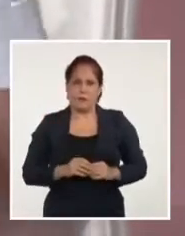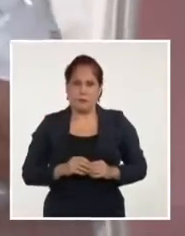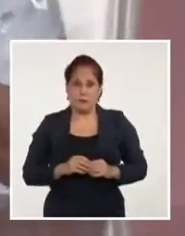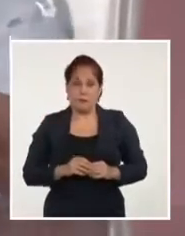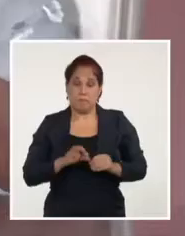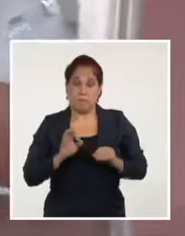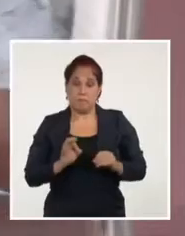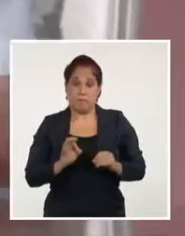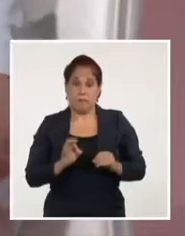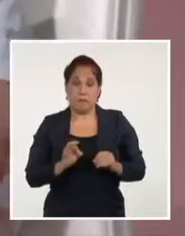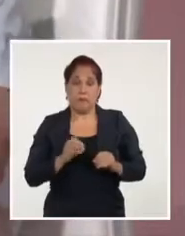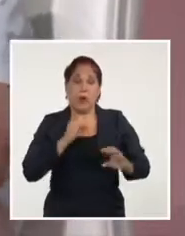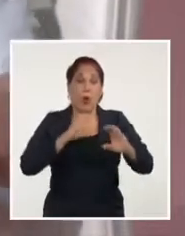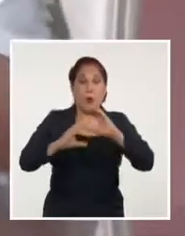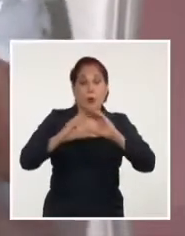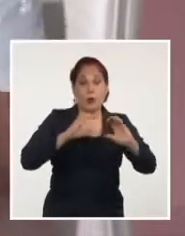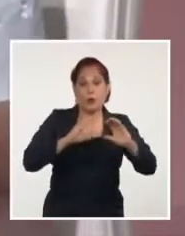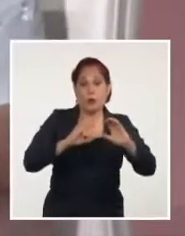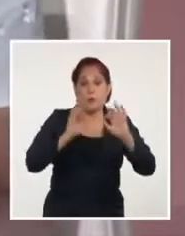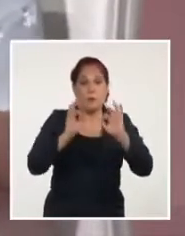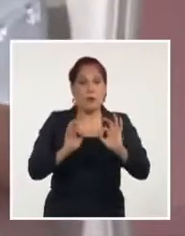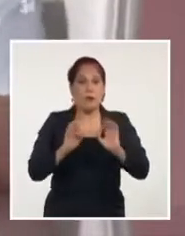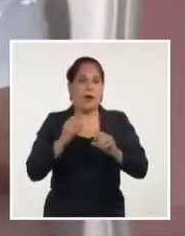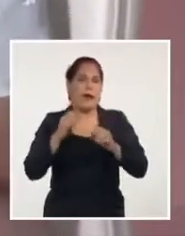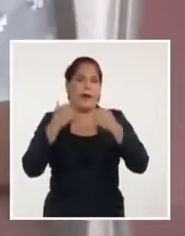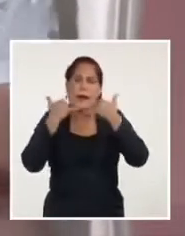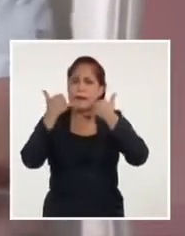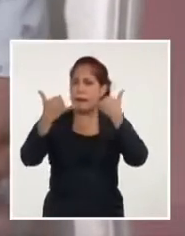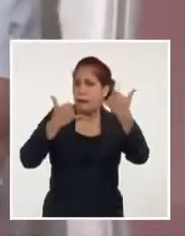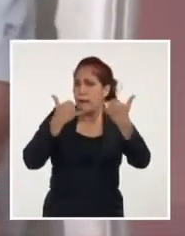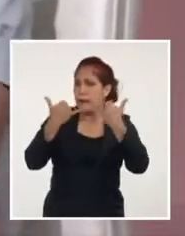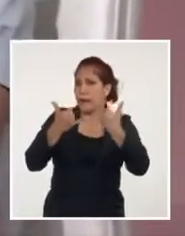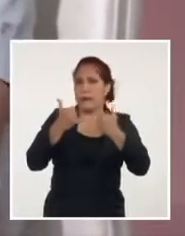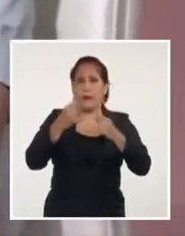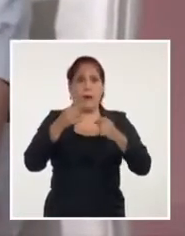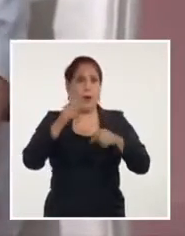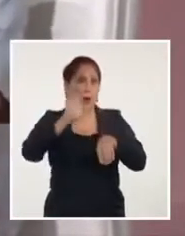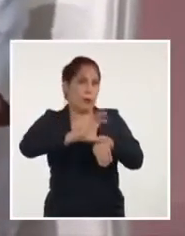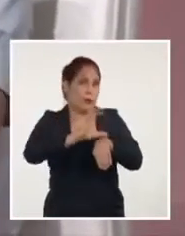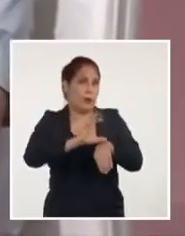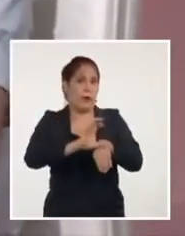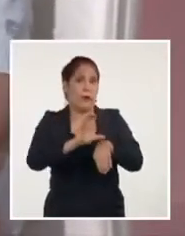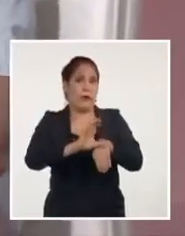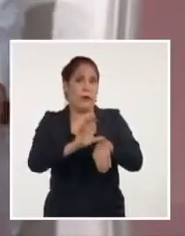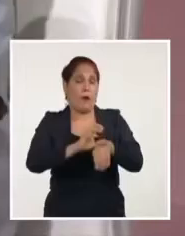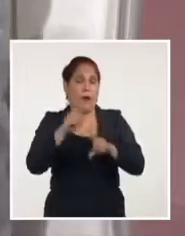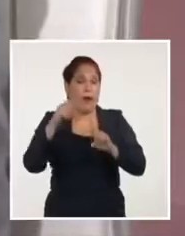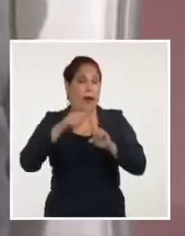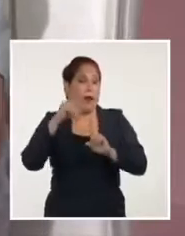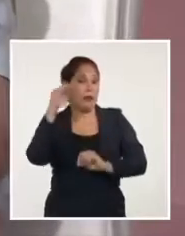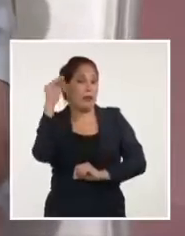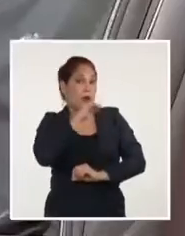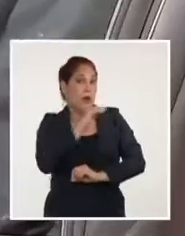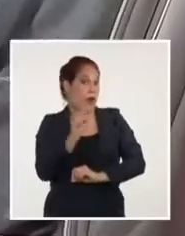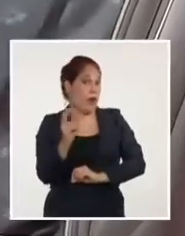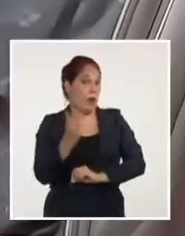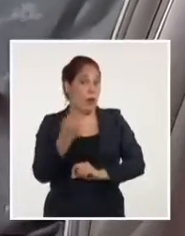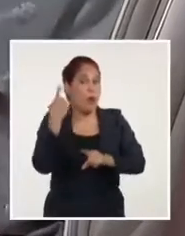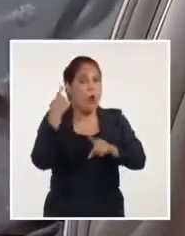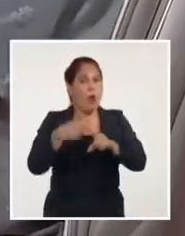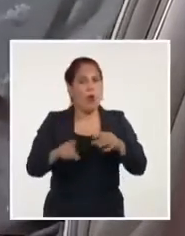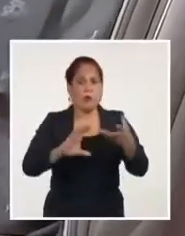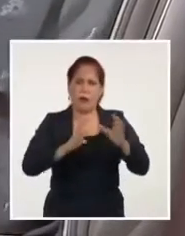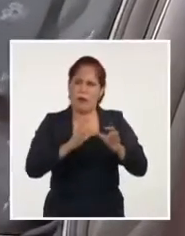caso de la comunicación, porque en el ámbito, digamos, más científico-técnico y tal, la comunicación y la tecnología pues tienen otros roles más,